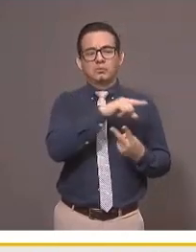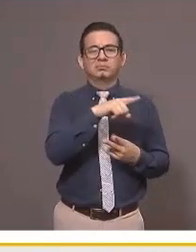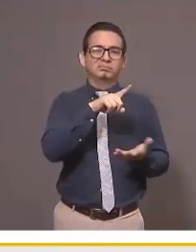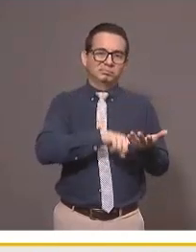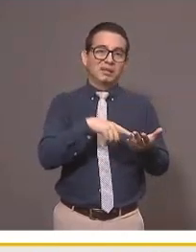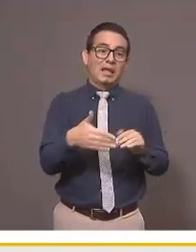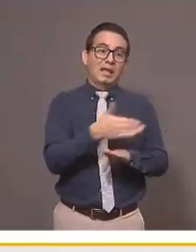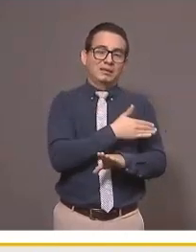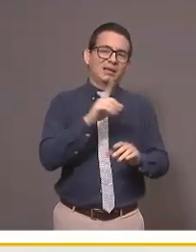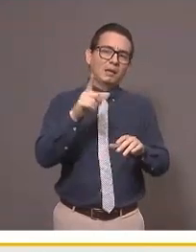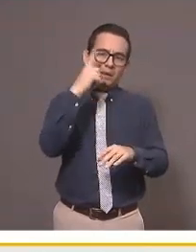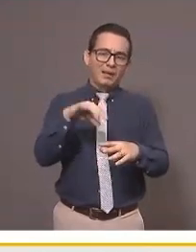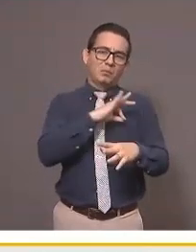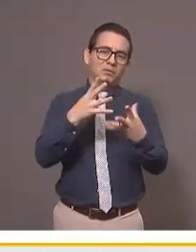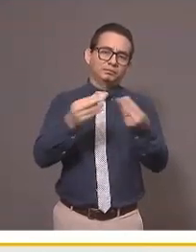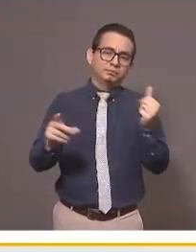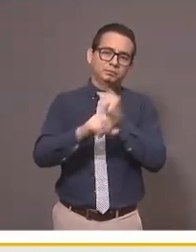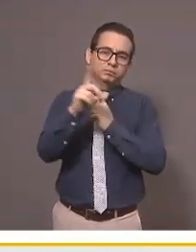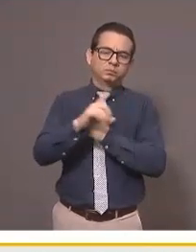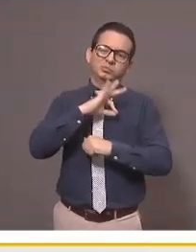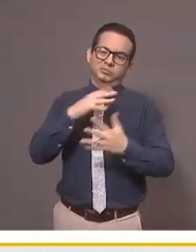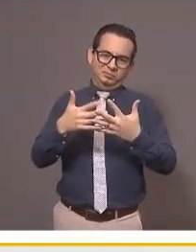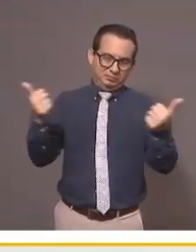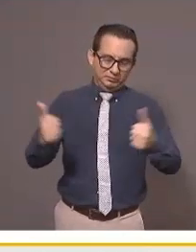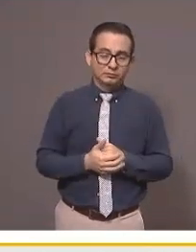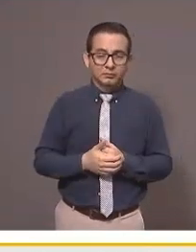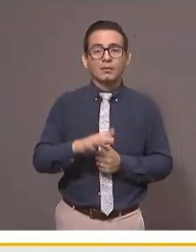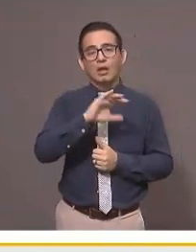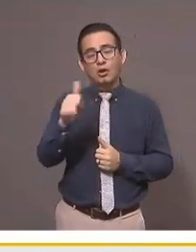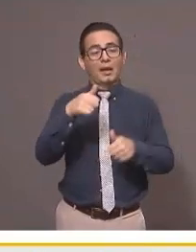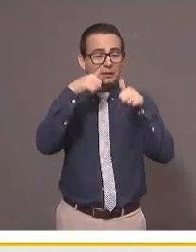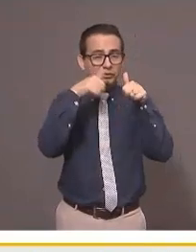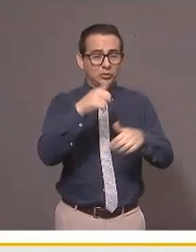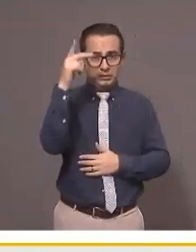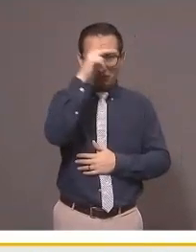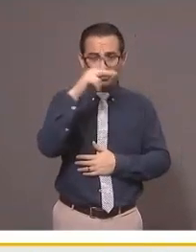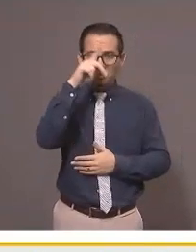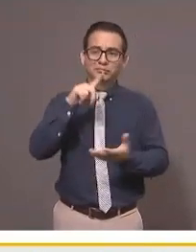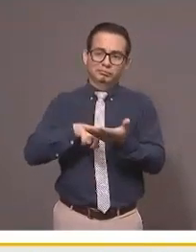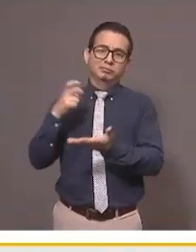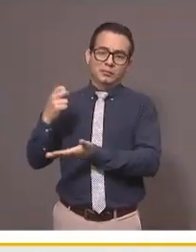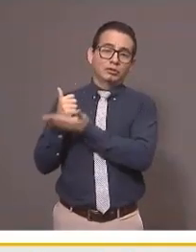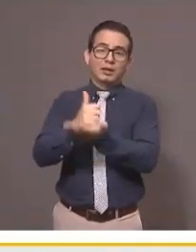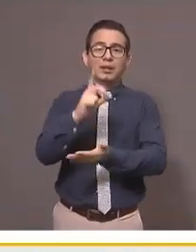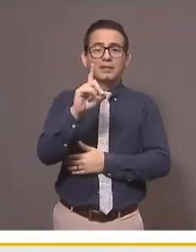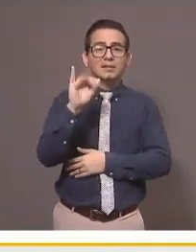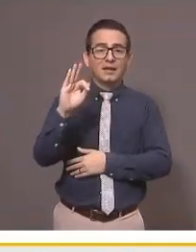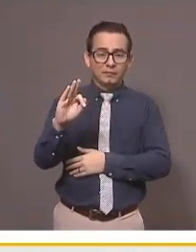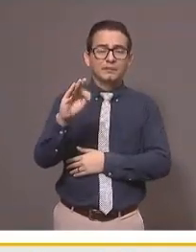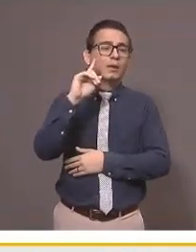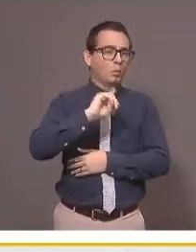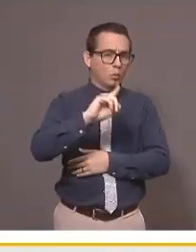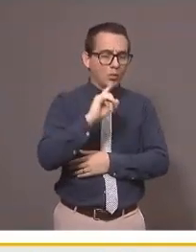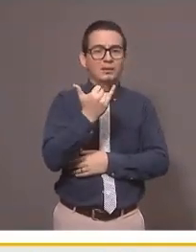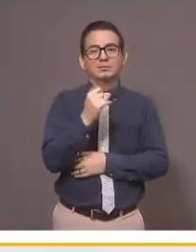de ese agresor adicionalmente un seguimiento psicológico desde el dif para las mujeres pero también para